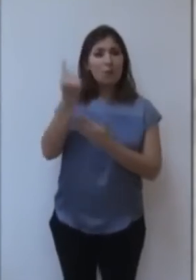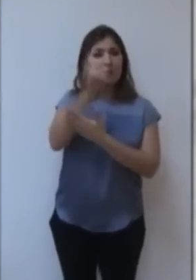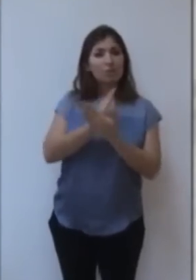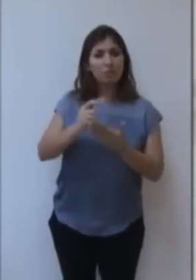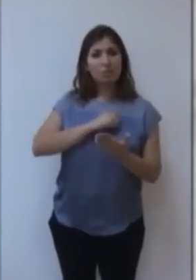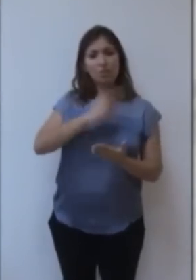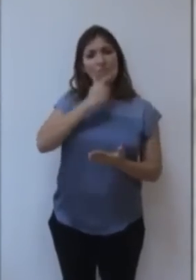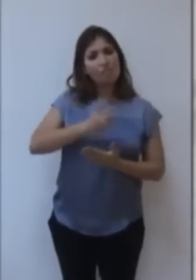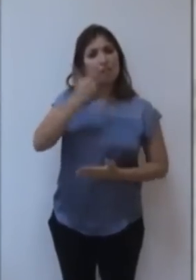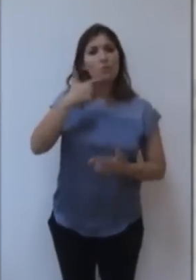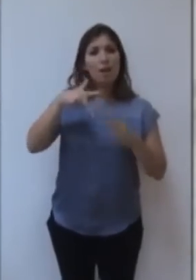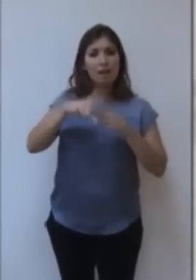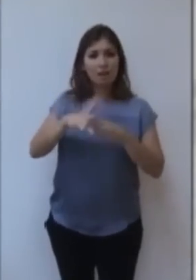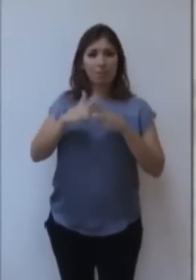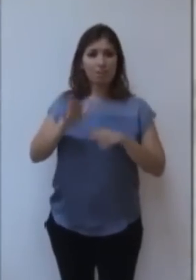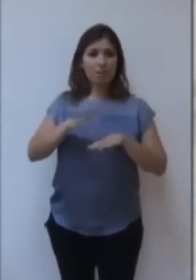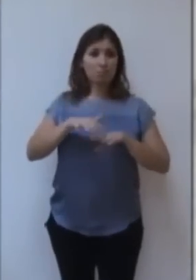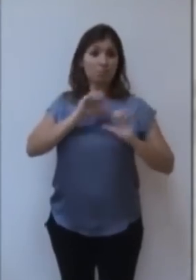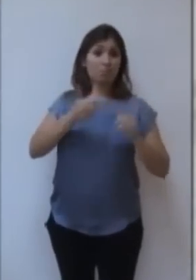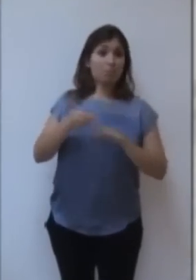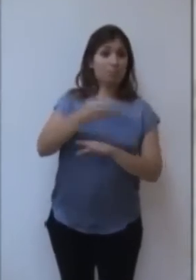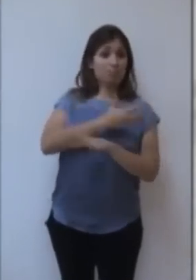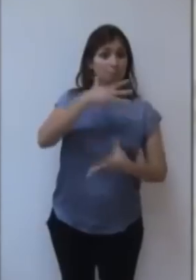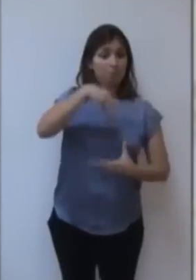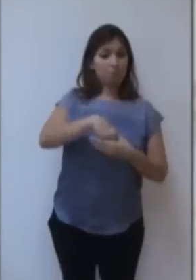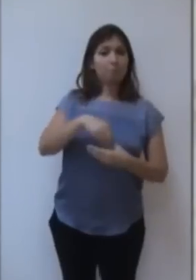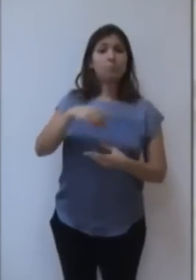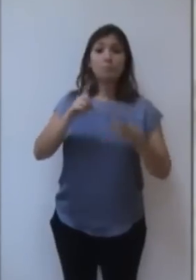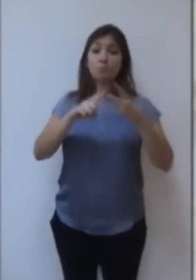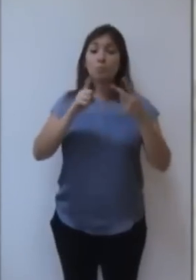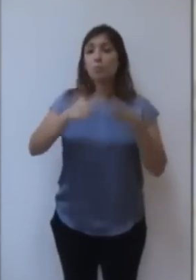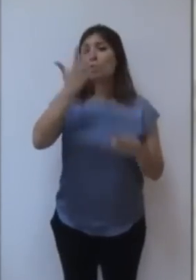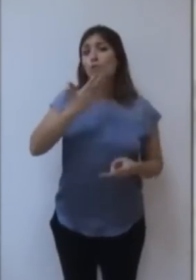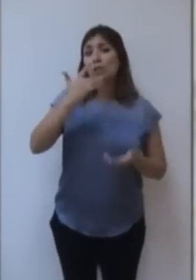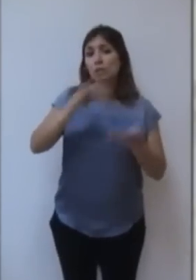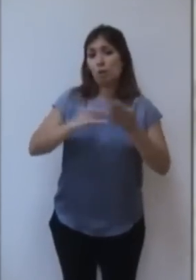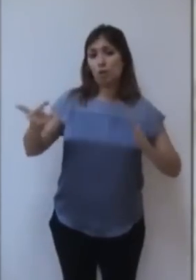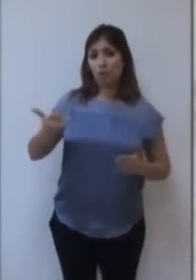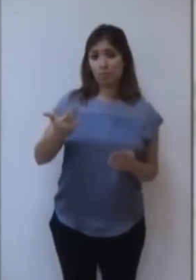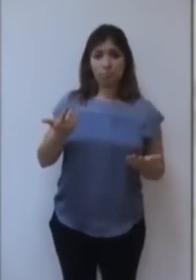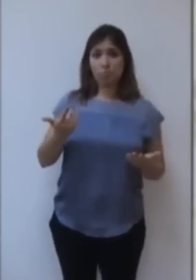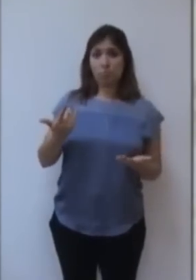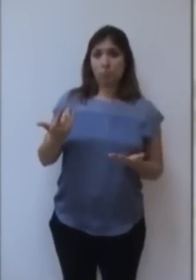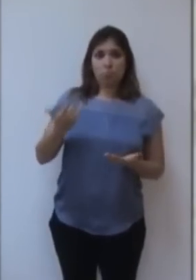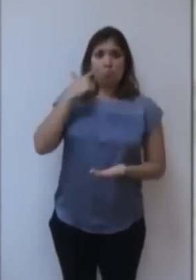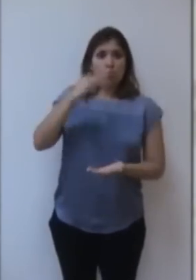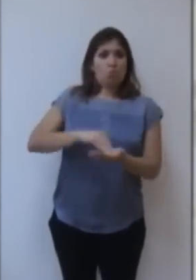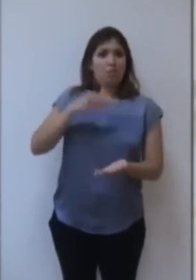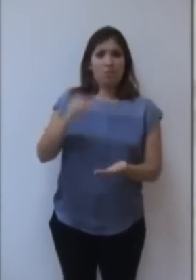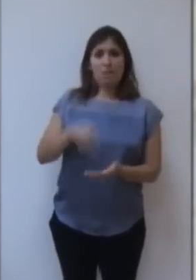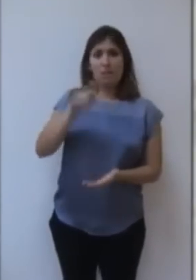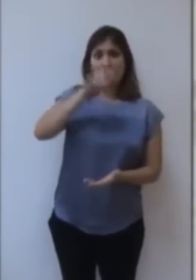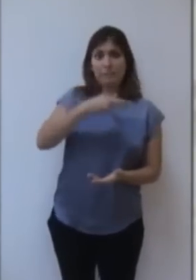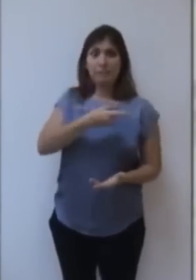¿no? De herramientas de uso principal, ¿no? Y luego, bueno, el conocimiento de las tecnologías, ¿no? Que todo el mundo muchas veces pues no